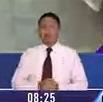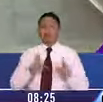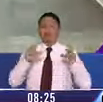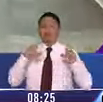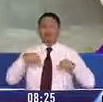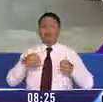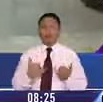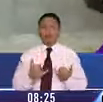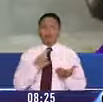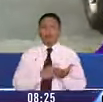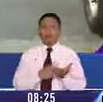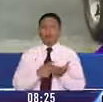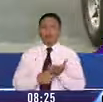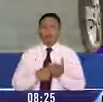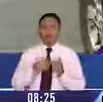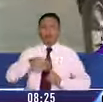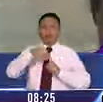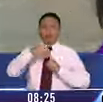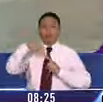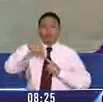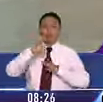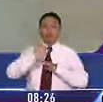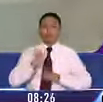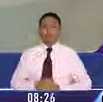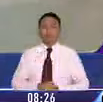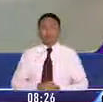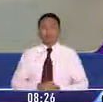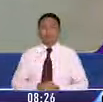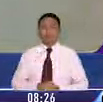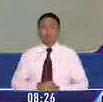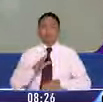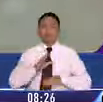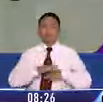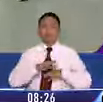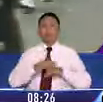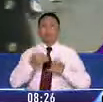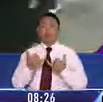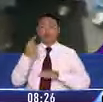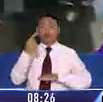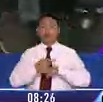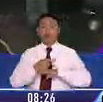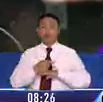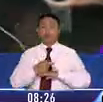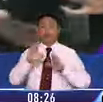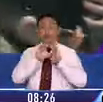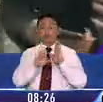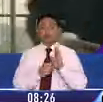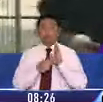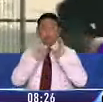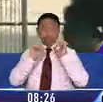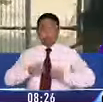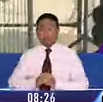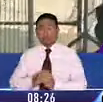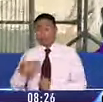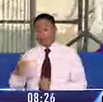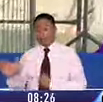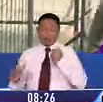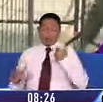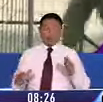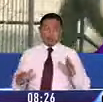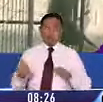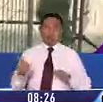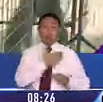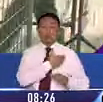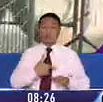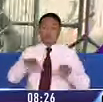temas prioritarios para nuestro país. Pues esto de la muerte cruzada es una herramienta constitucional que ha adoptado el presidente de la República. Él ha indicado